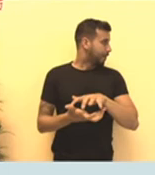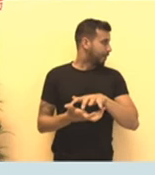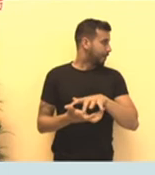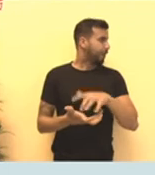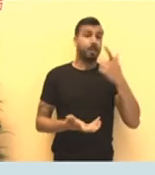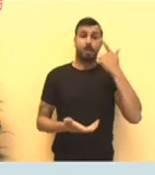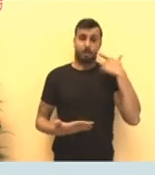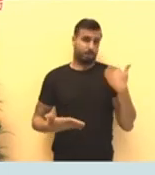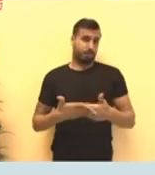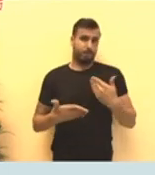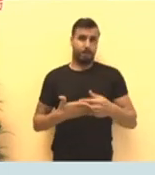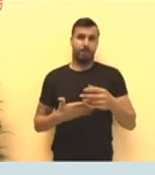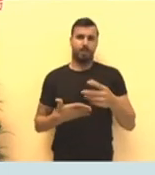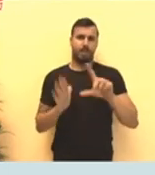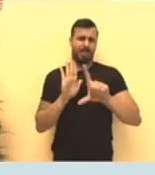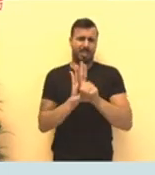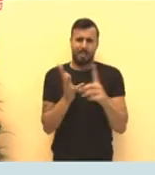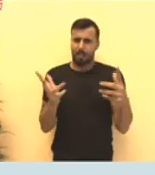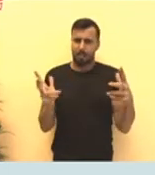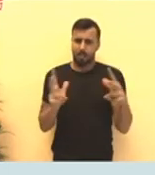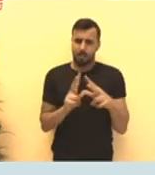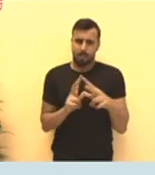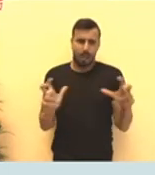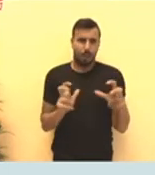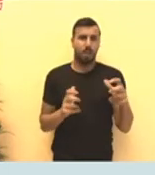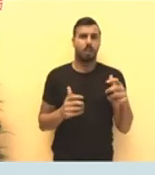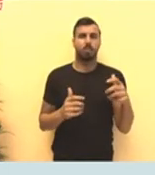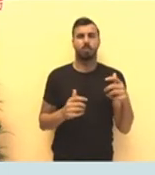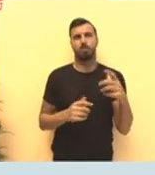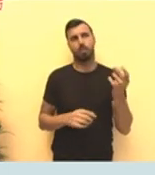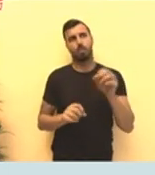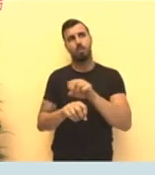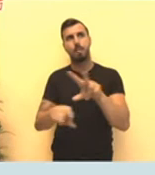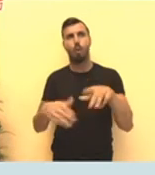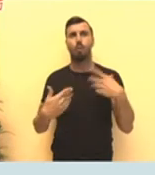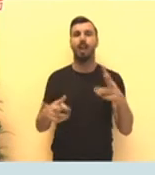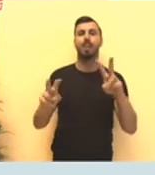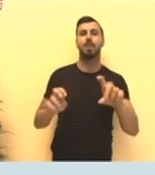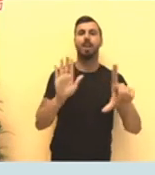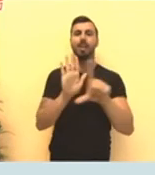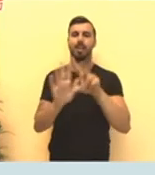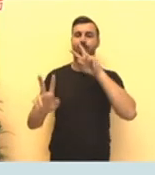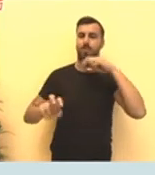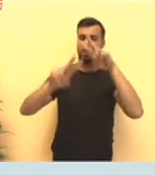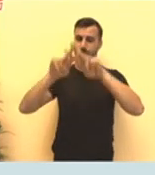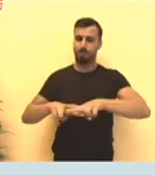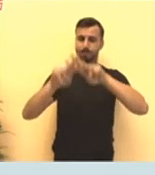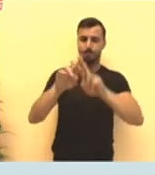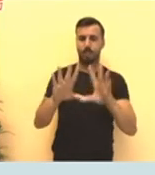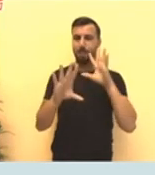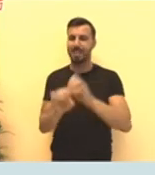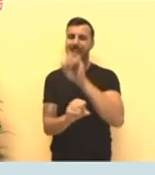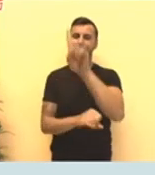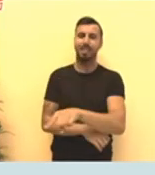Además, otra cosa muy grave que tiene esta ley es que el sistema de dependencia, de valoración de la dependencia es un auténtico disparate. Por ejemplo,